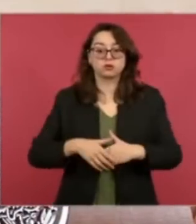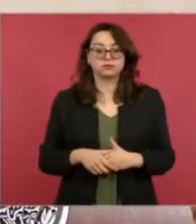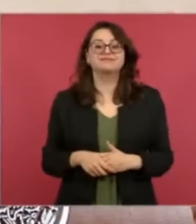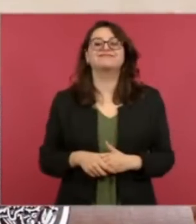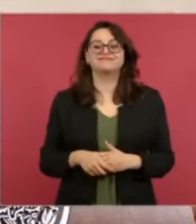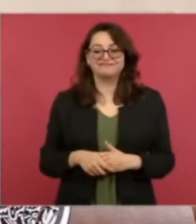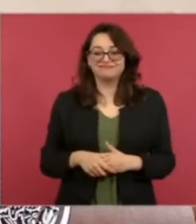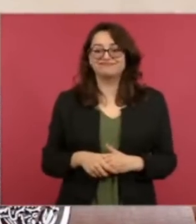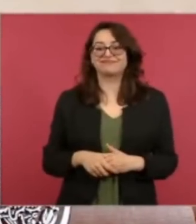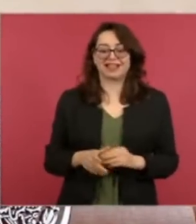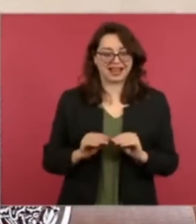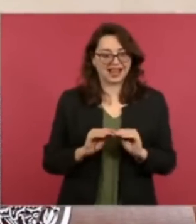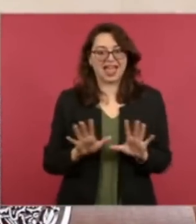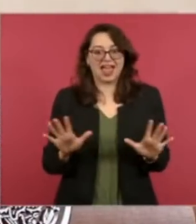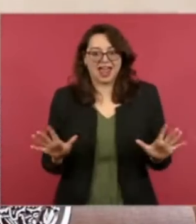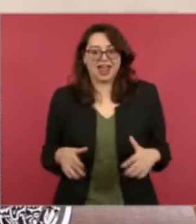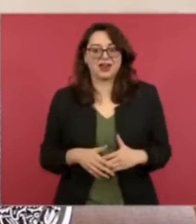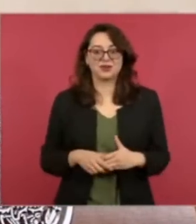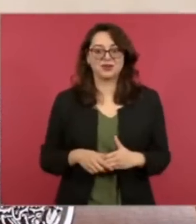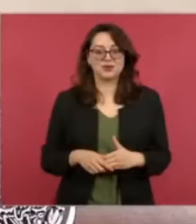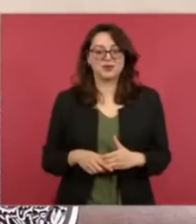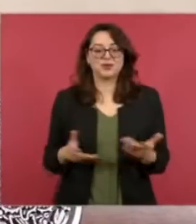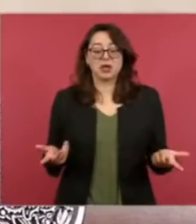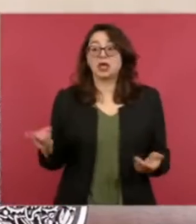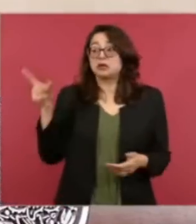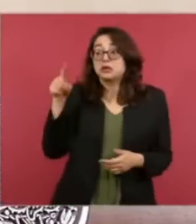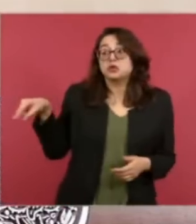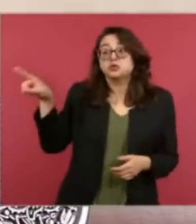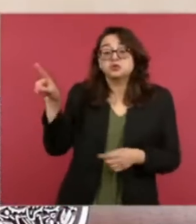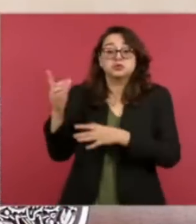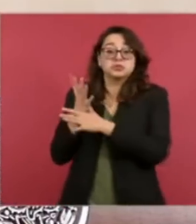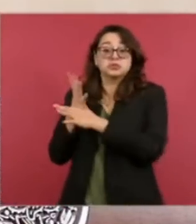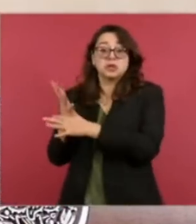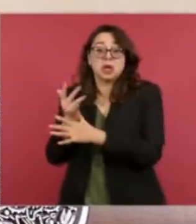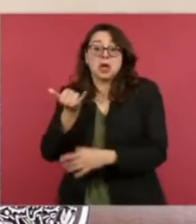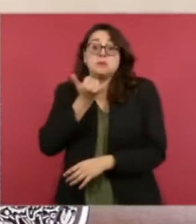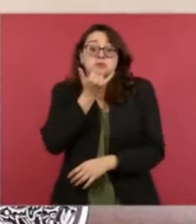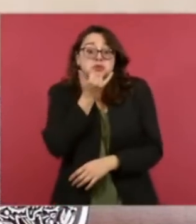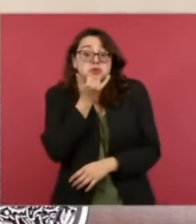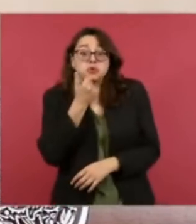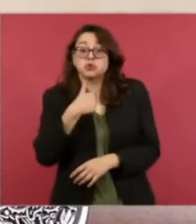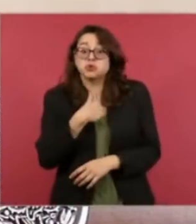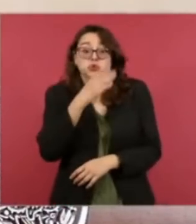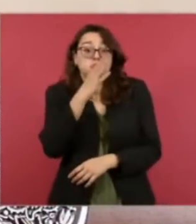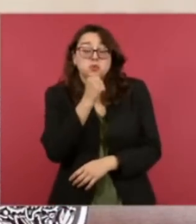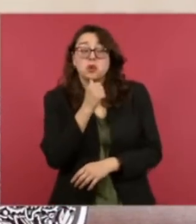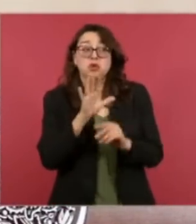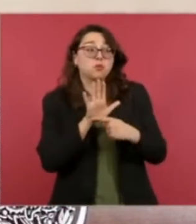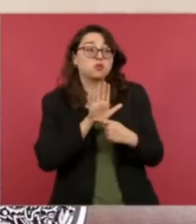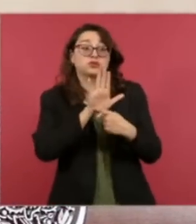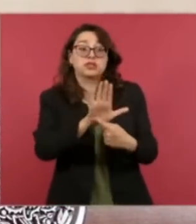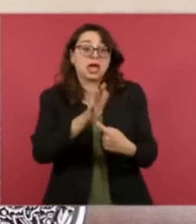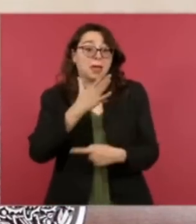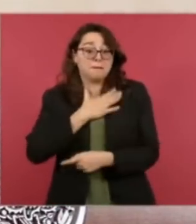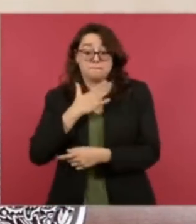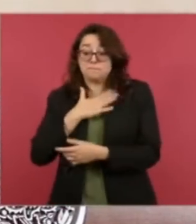la excusa o el pretexto de que no dan a conocer sus bienes porque los pueden secuestrar.